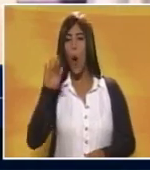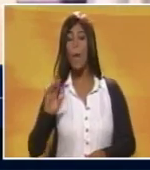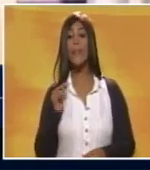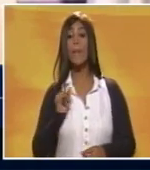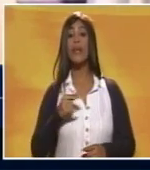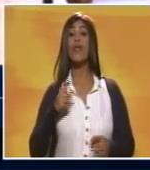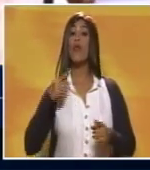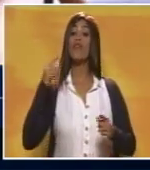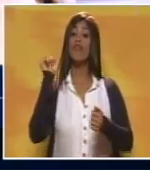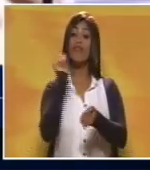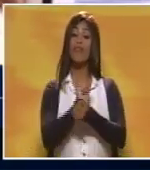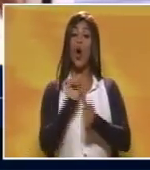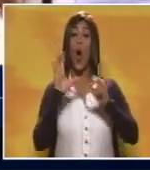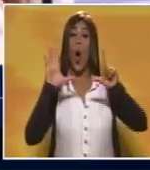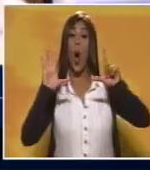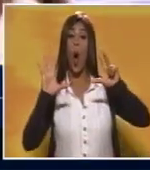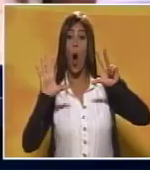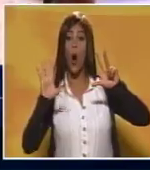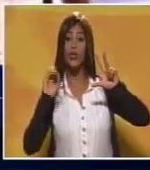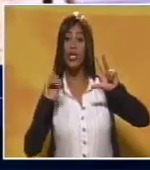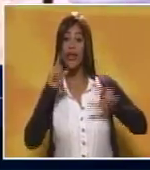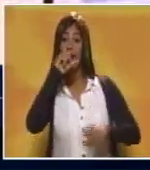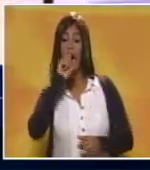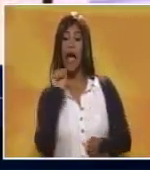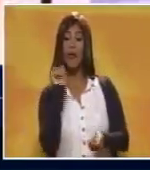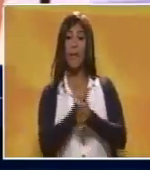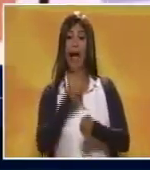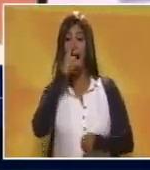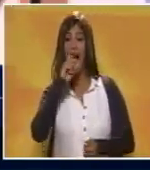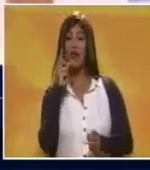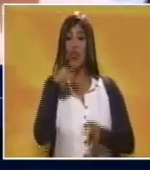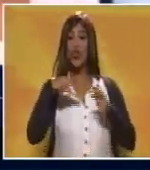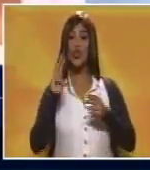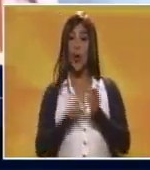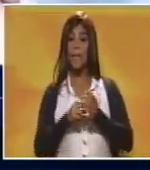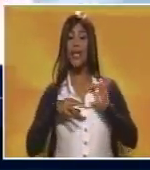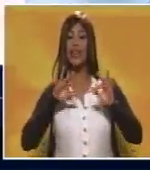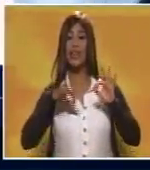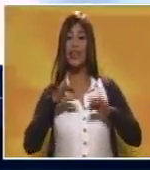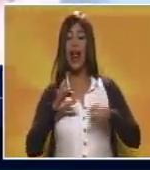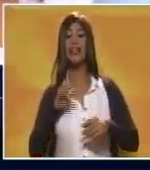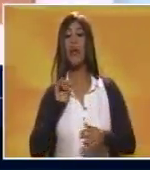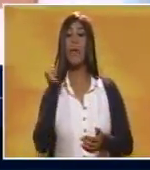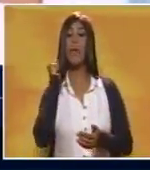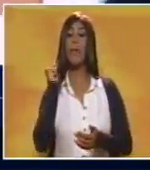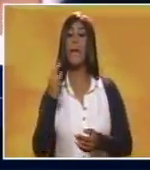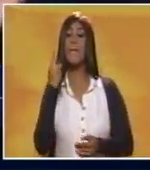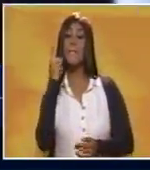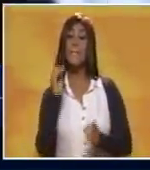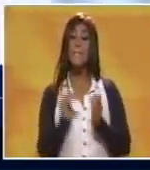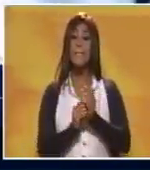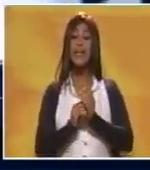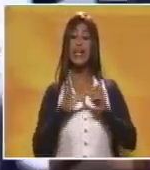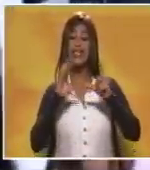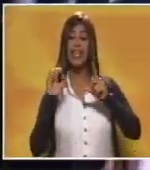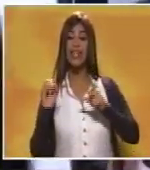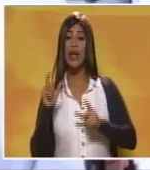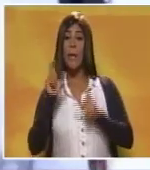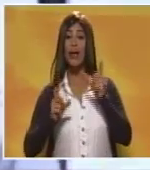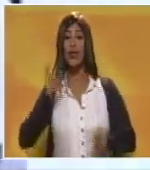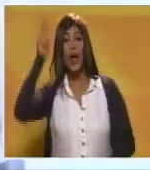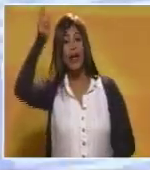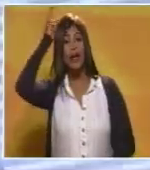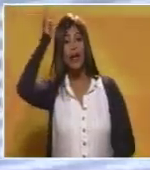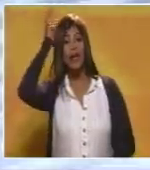fue condenado a 80 años de prisión en 2013 por el asesinato de 1.771